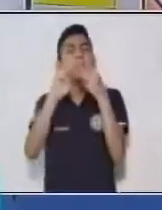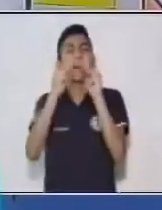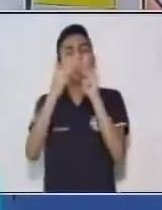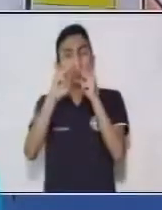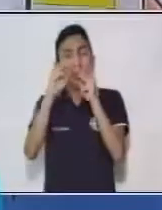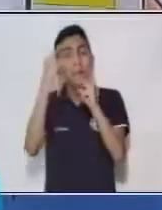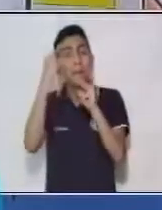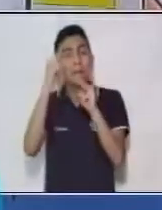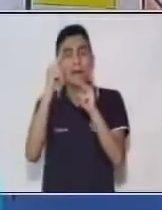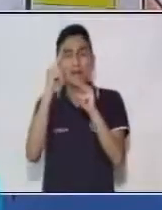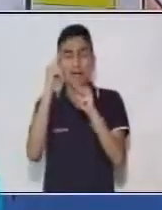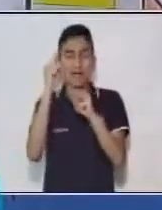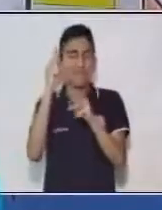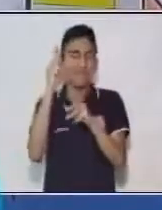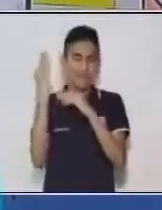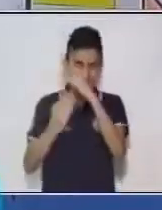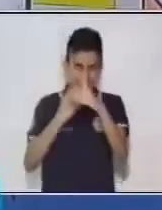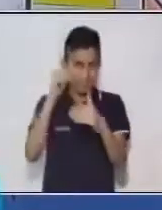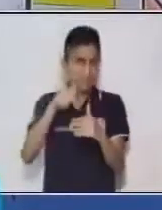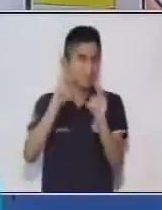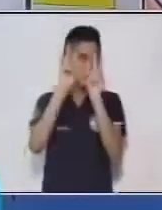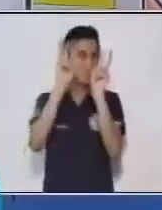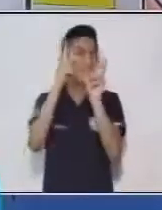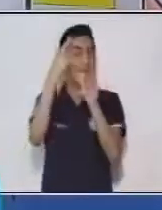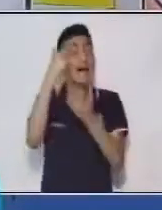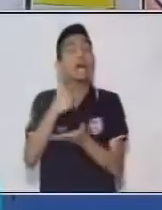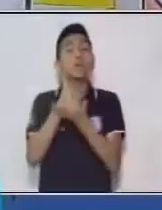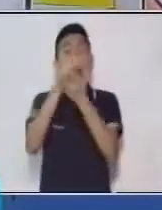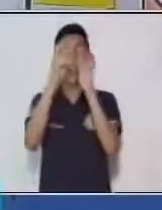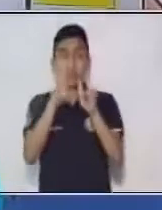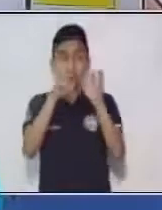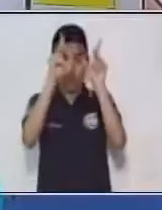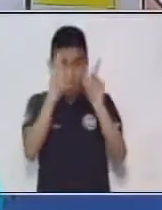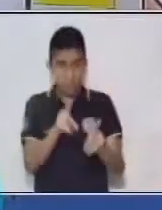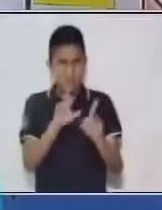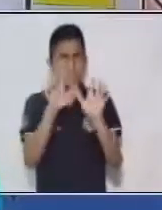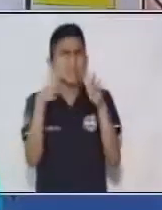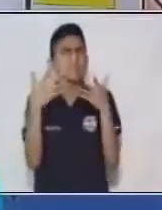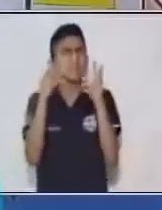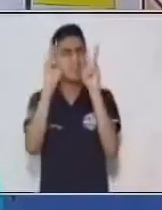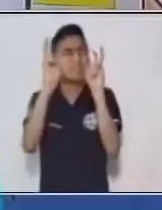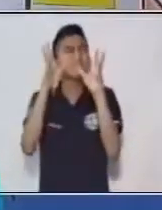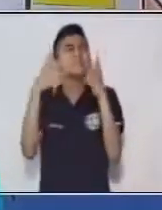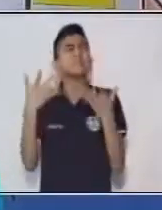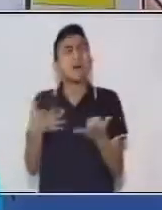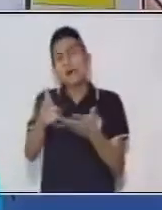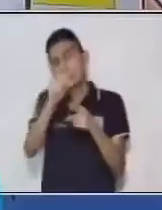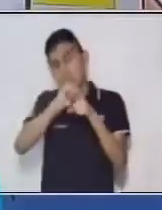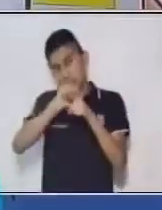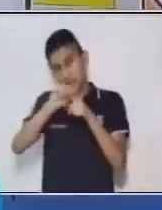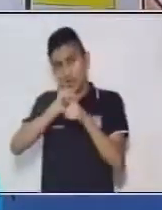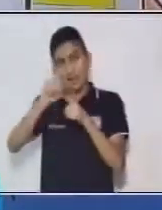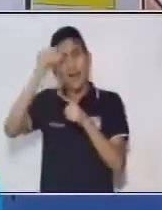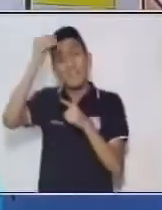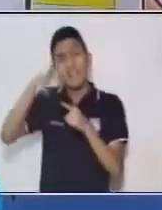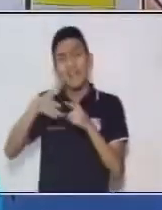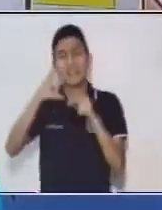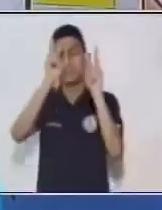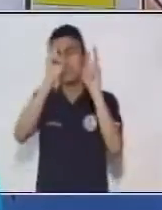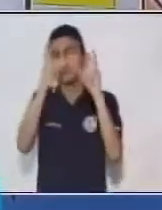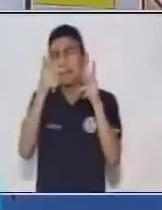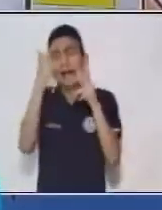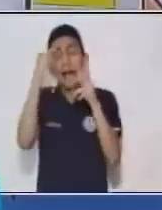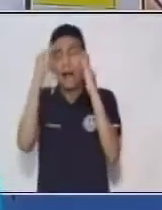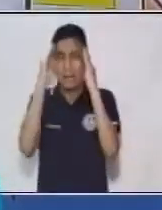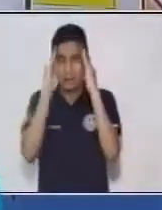con discapacidad, este tema les ayudará a ejercitar habilidades y destrezas como